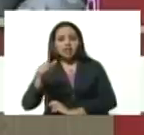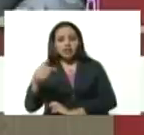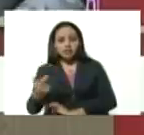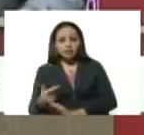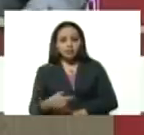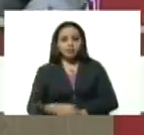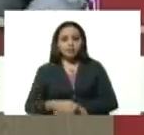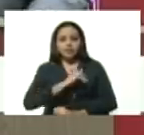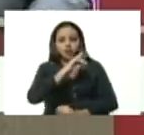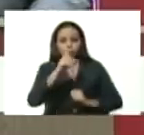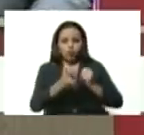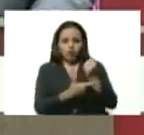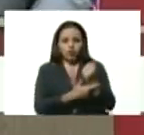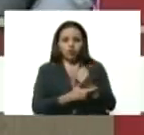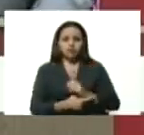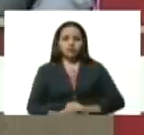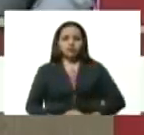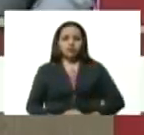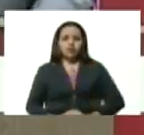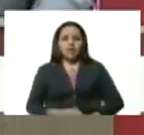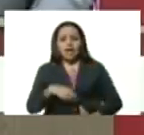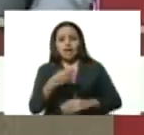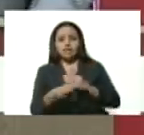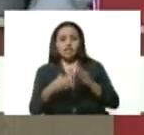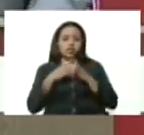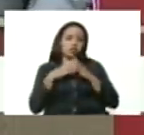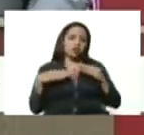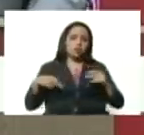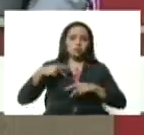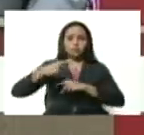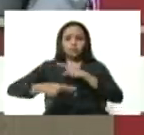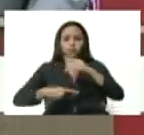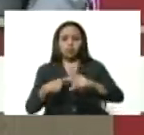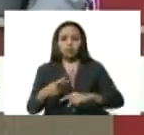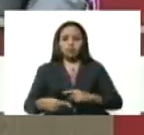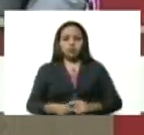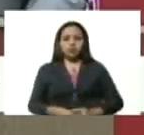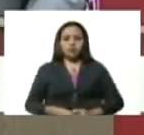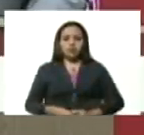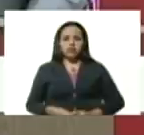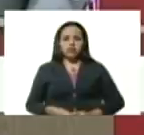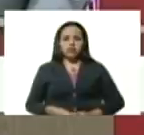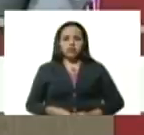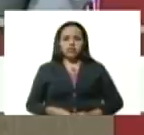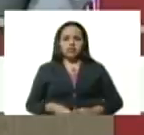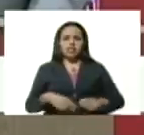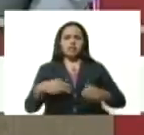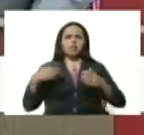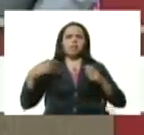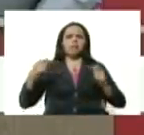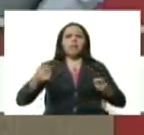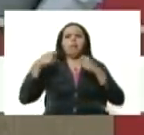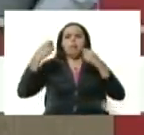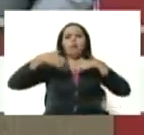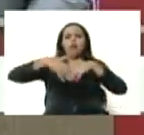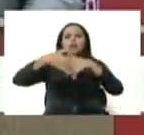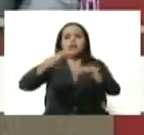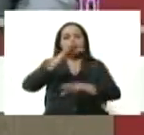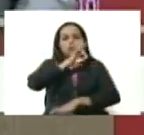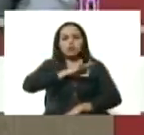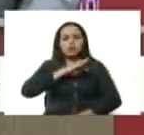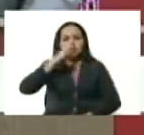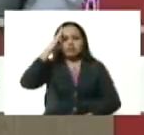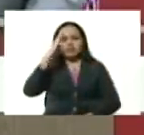Juan Guaidó protagonizar todo un proceso de levantamiento social, militar, así lo decían ellos,